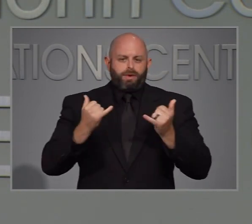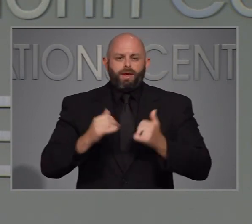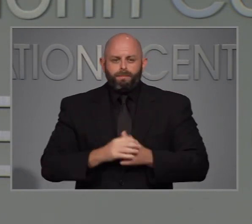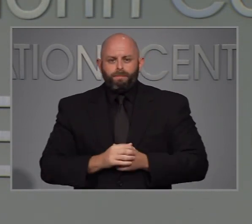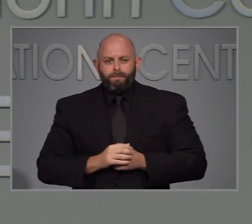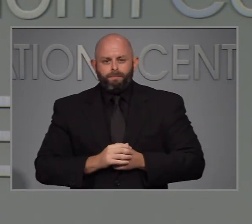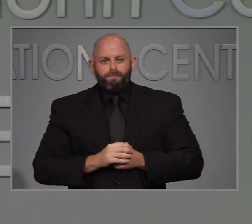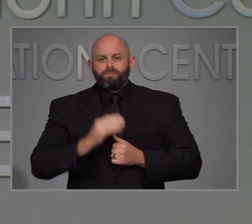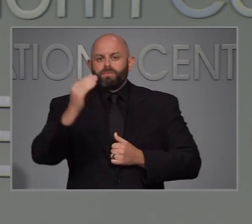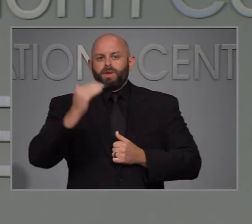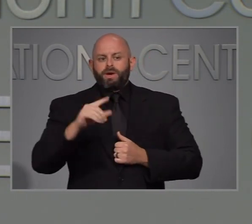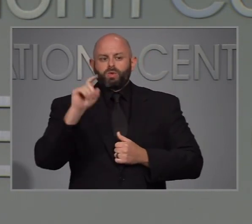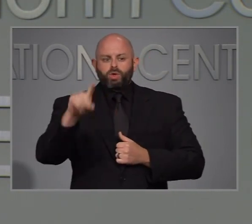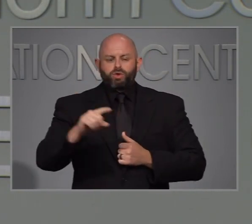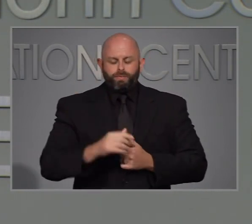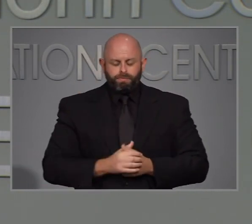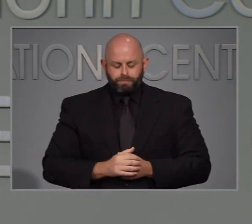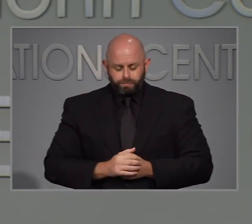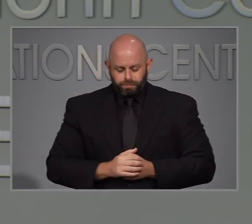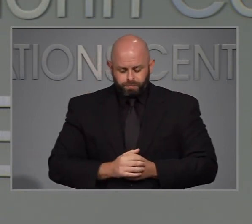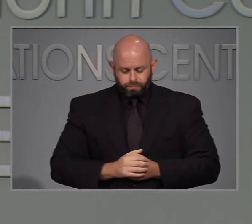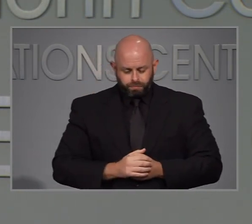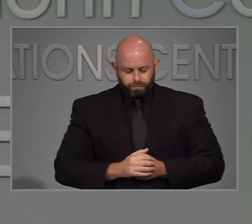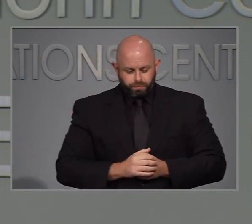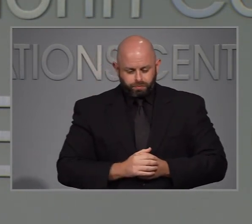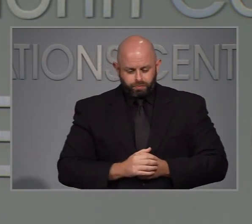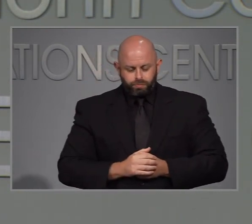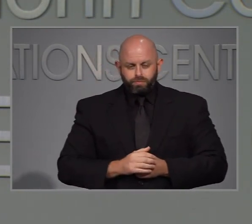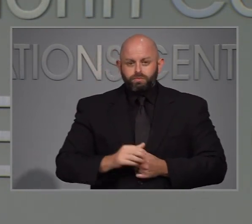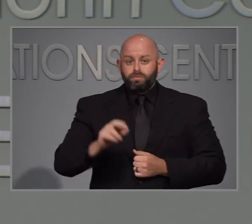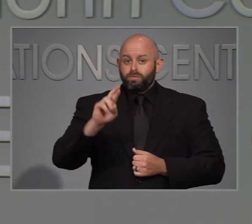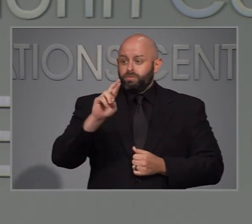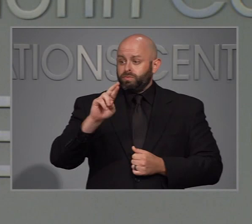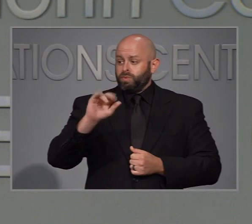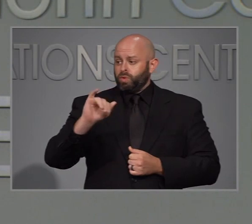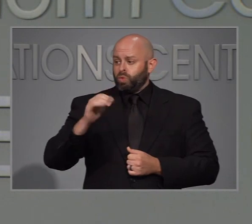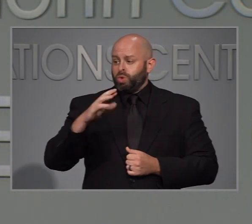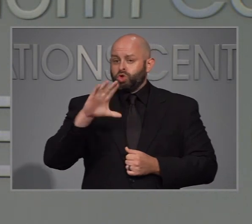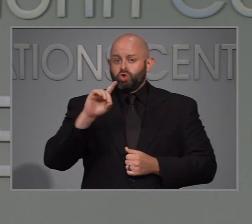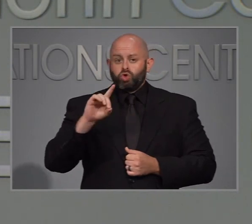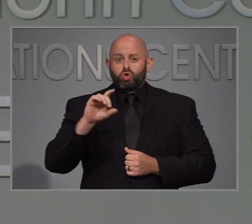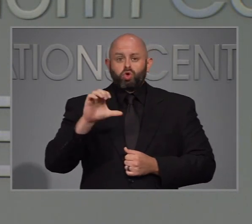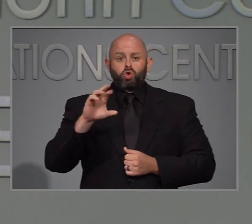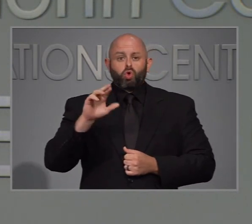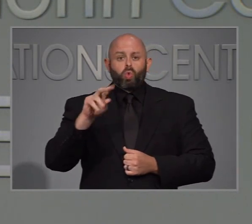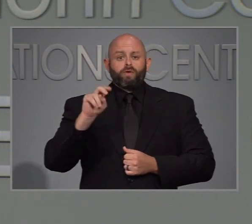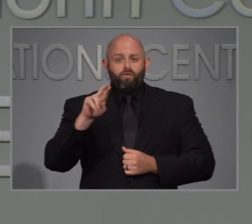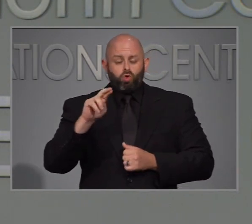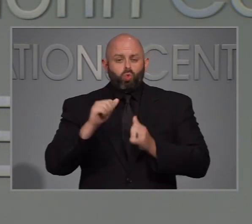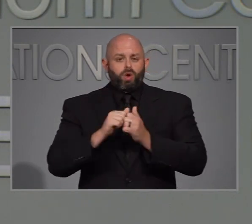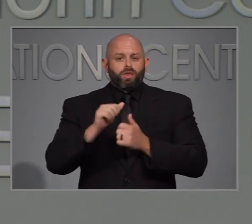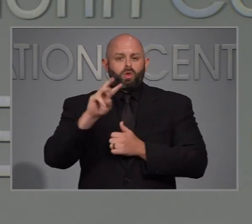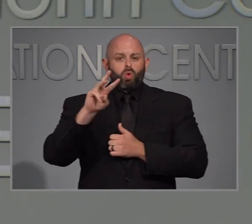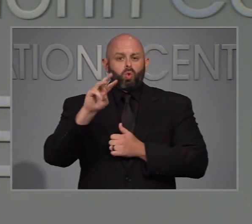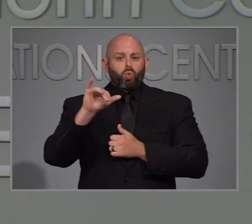Siguiente pregunta. Esta sí. Richard Craver, de Winston-Salem